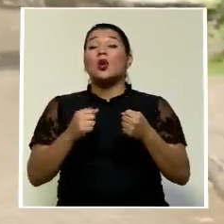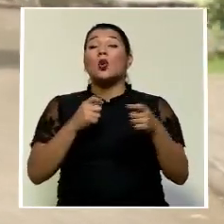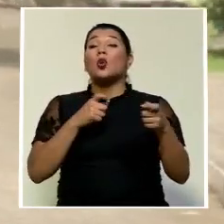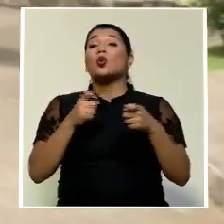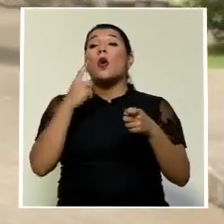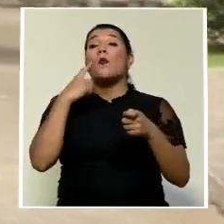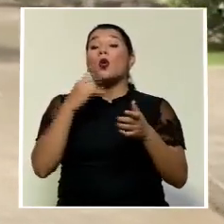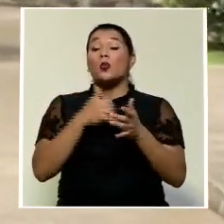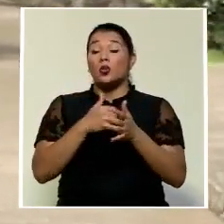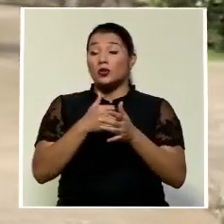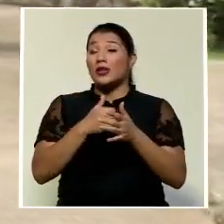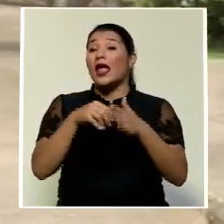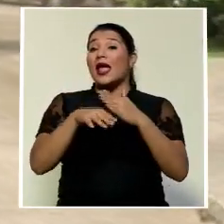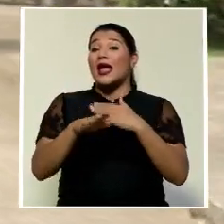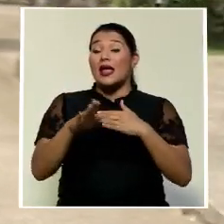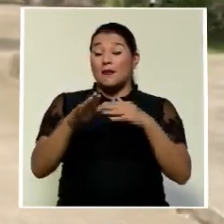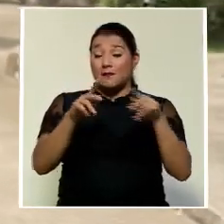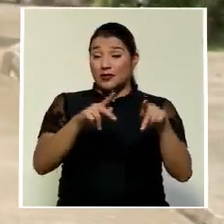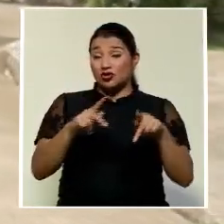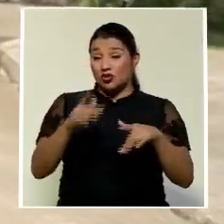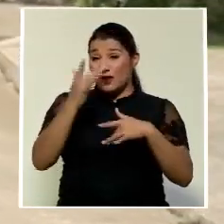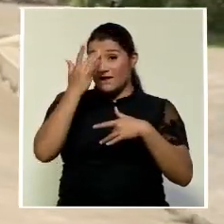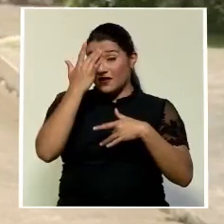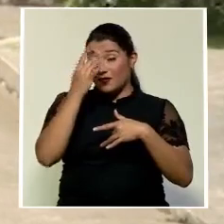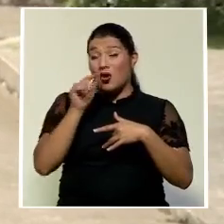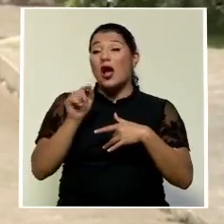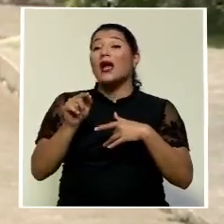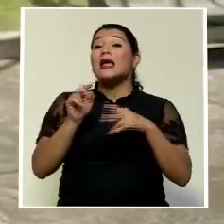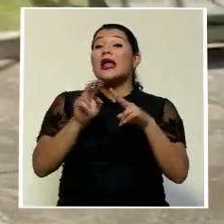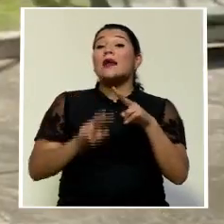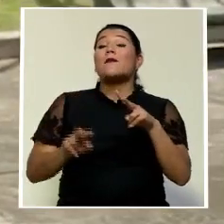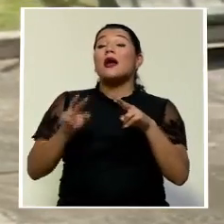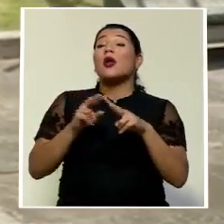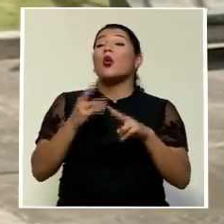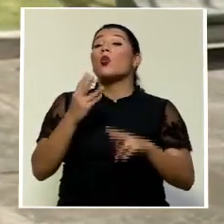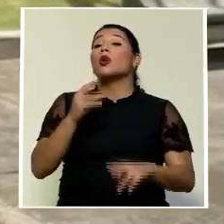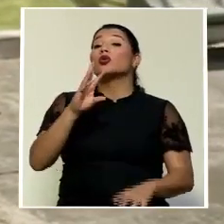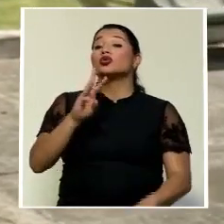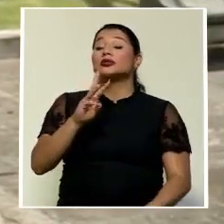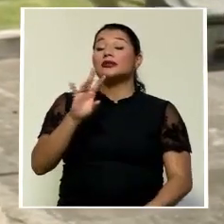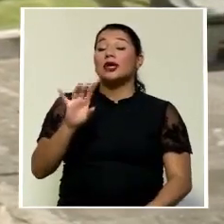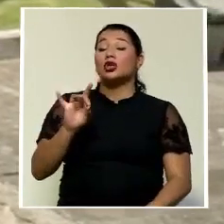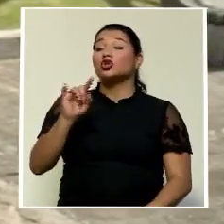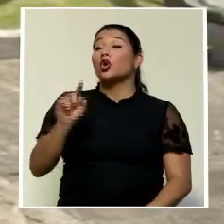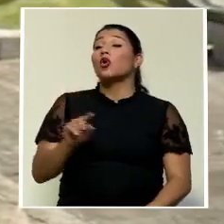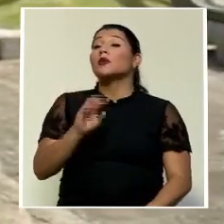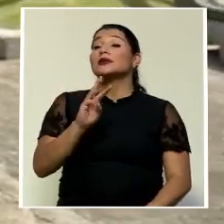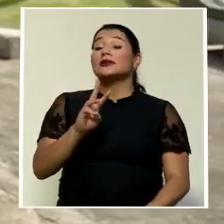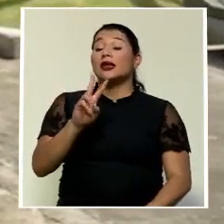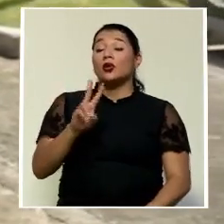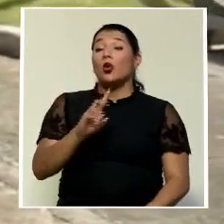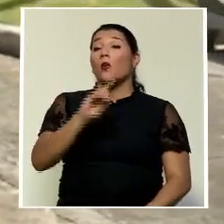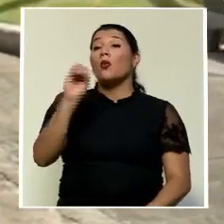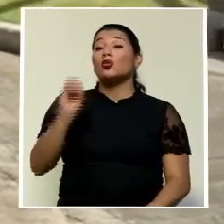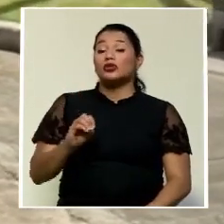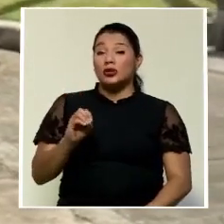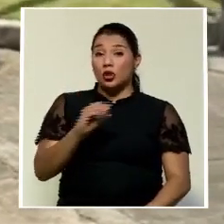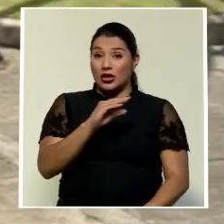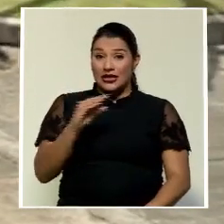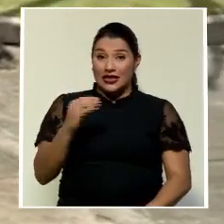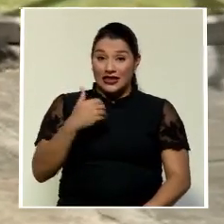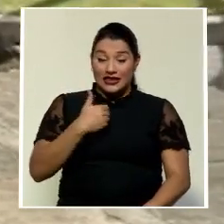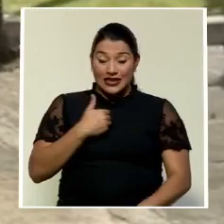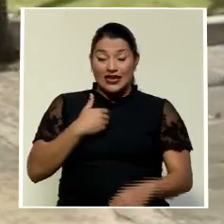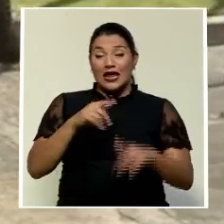de vulnerabilidad de casos activos, donde el valor que obtiene es de 68.62 de escala en 100 y se posiciona